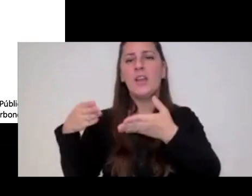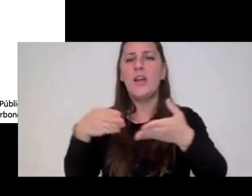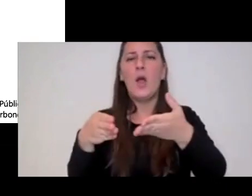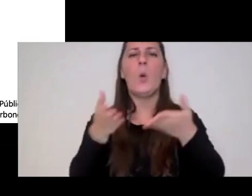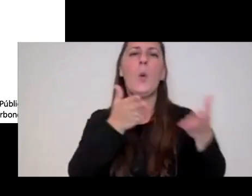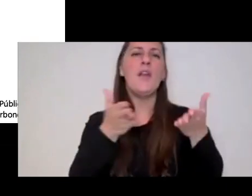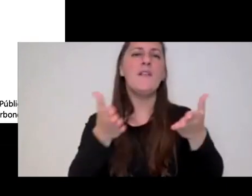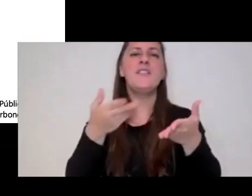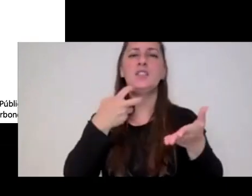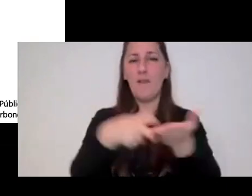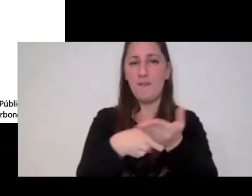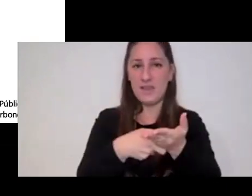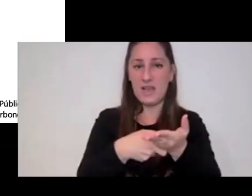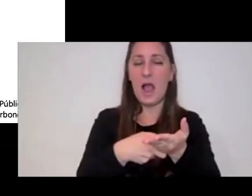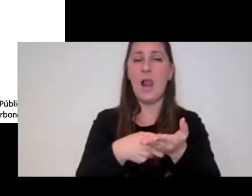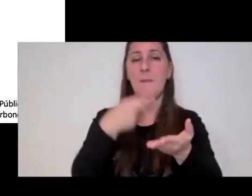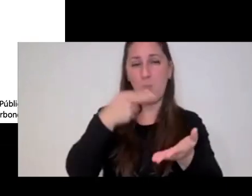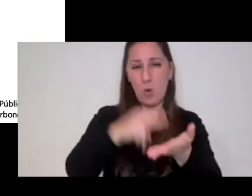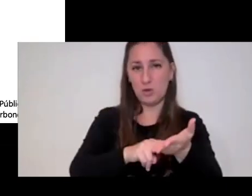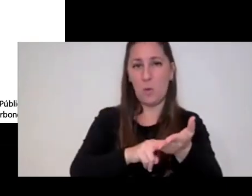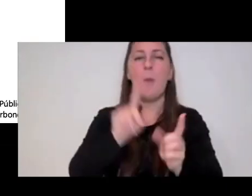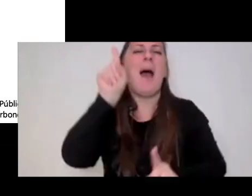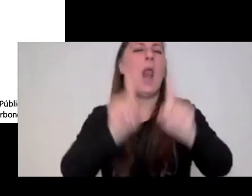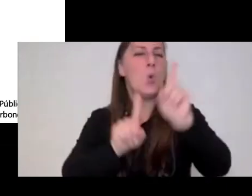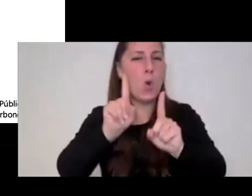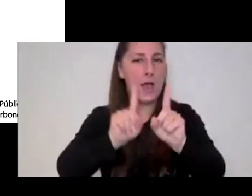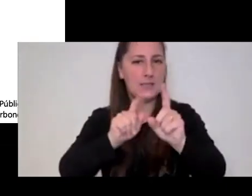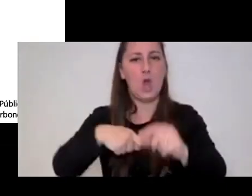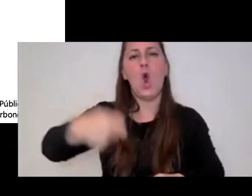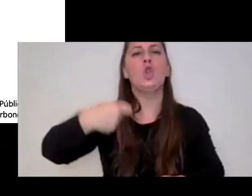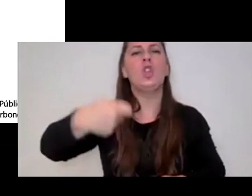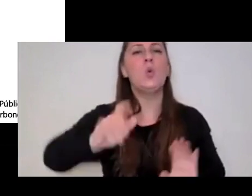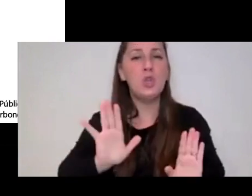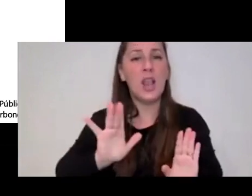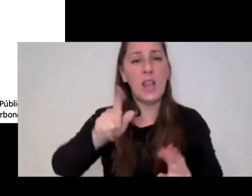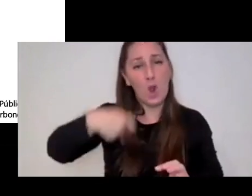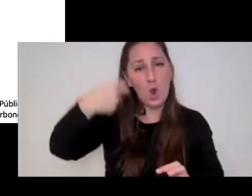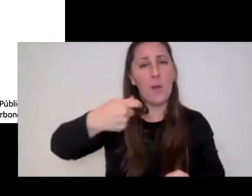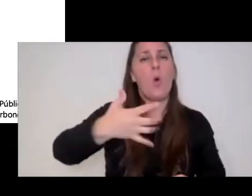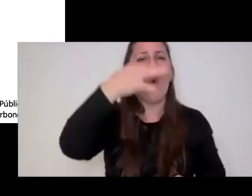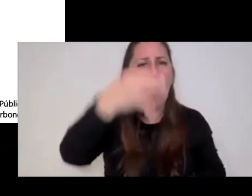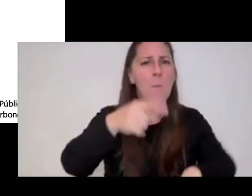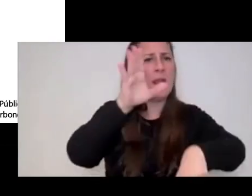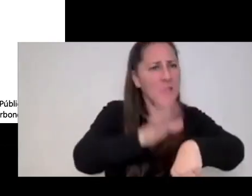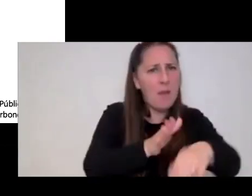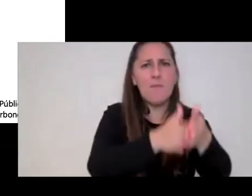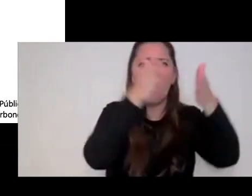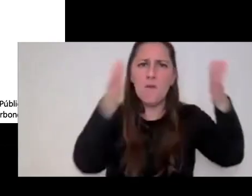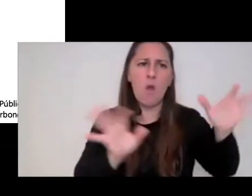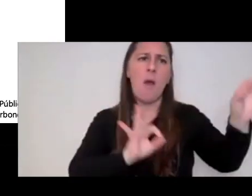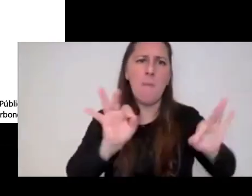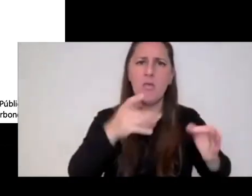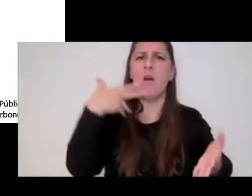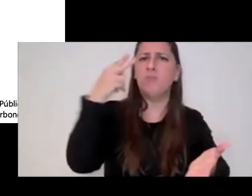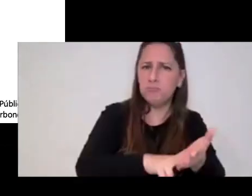para determinados contribuyentes. Contribuyentes que han cumplido en tiempo y forma con el tributo, ya sea